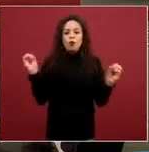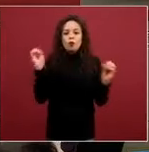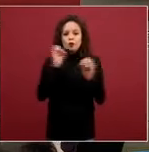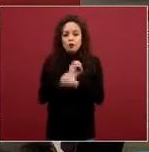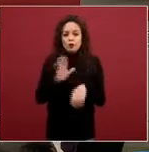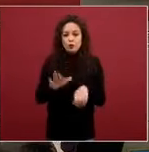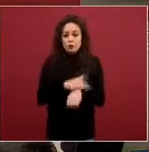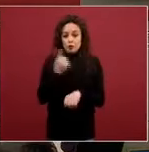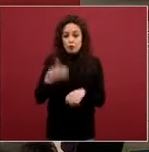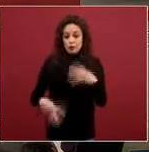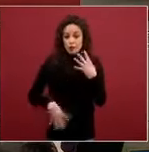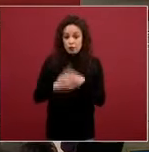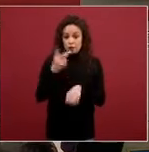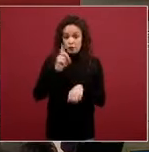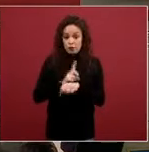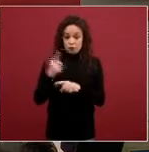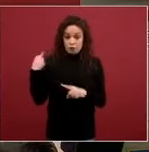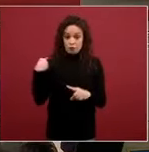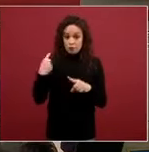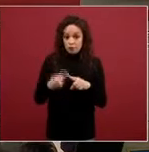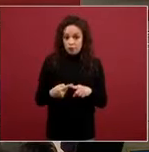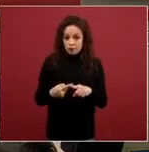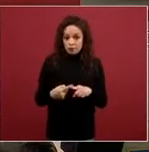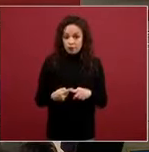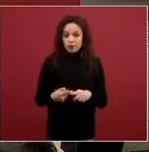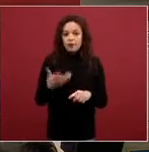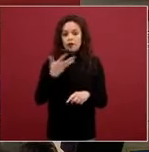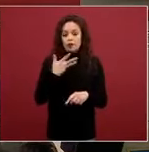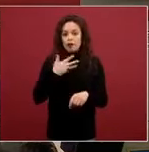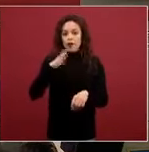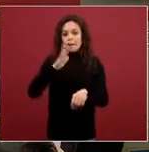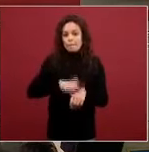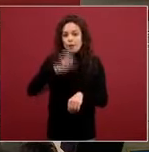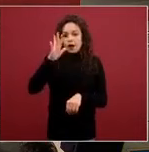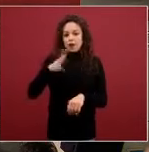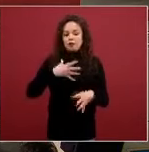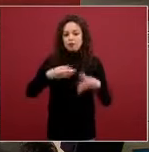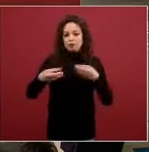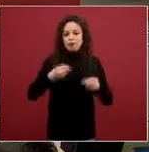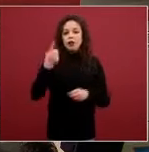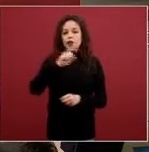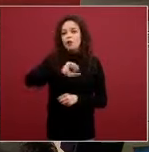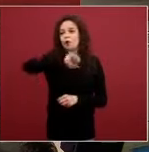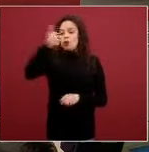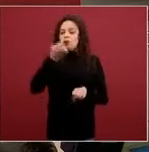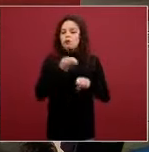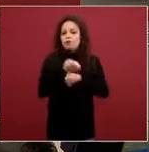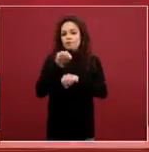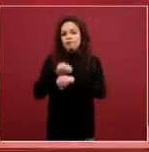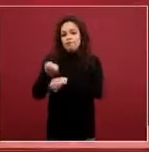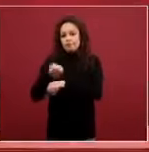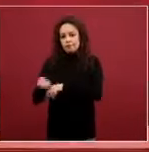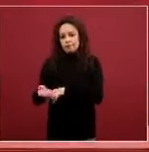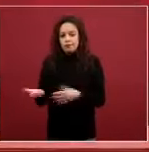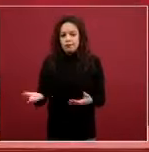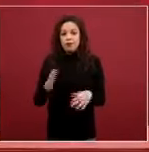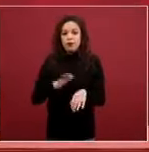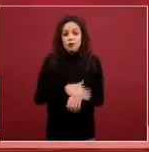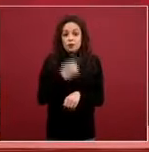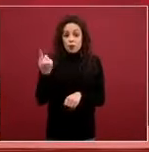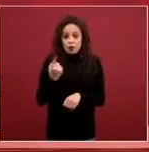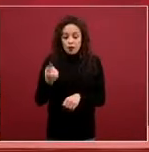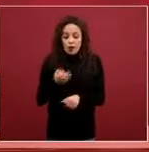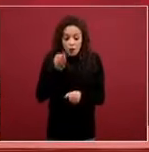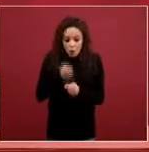últimos 14 días es más notoria que otras entidades federativas, es porque efectivamente está ocurriendo una transmisión más